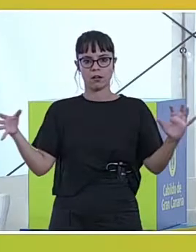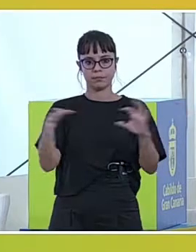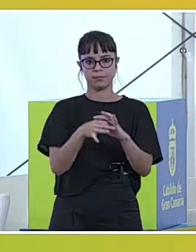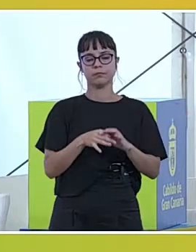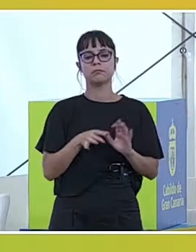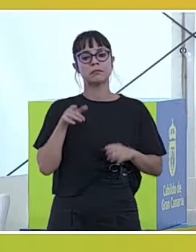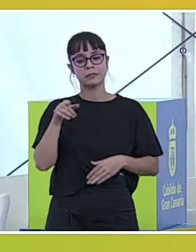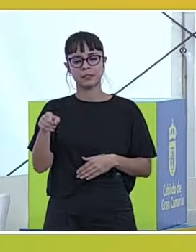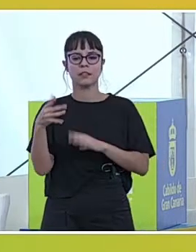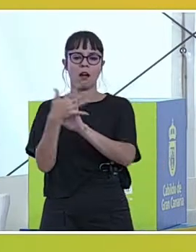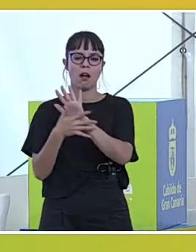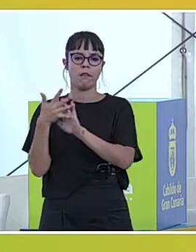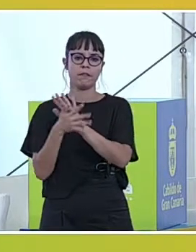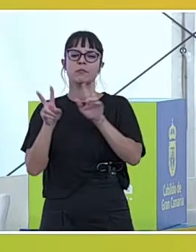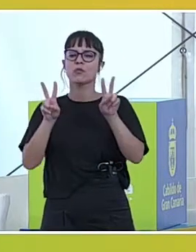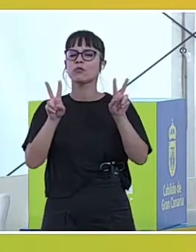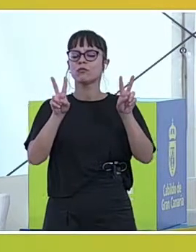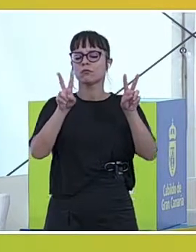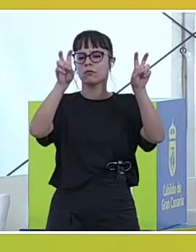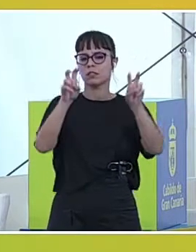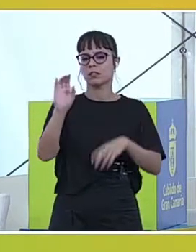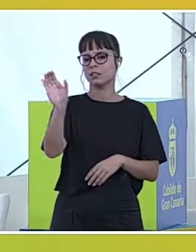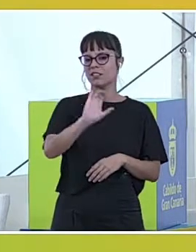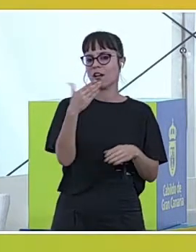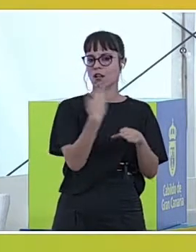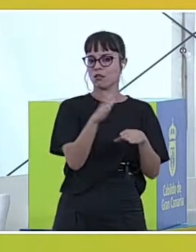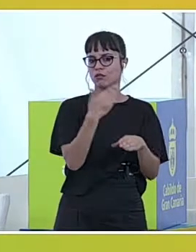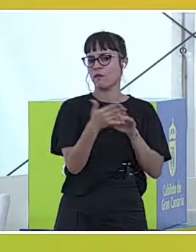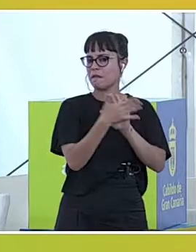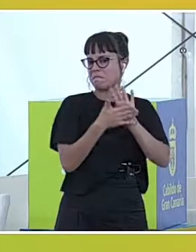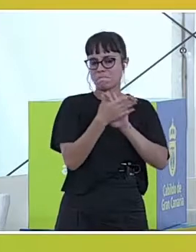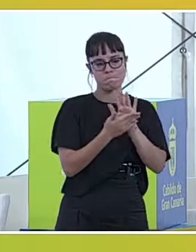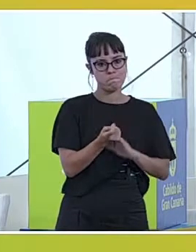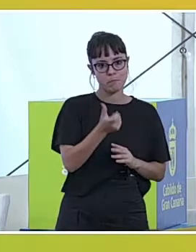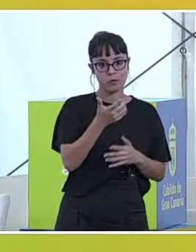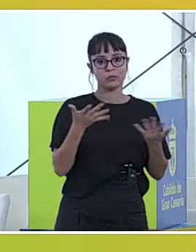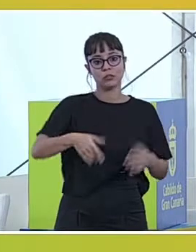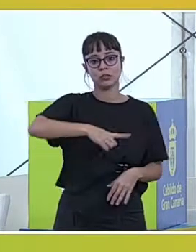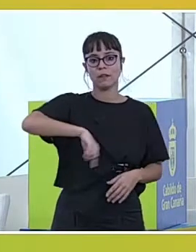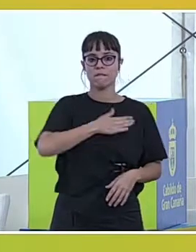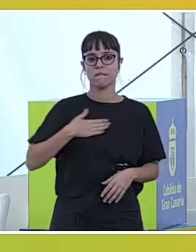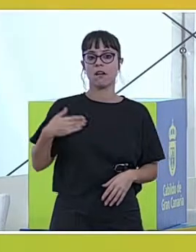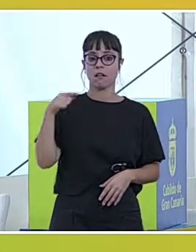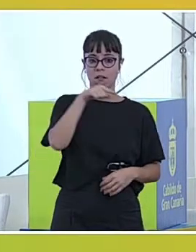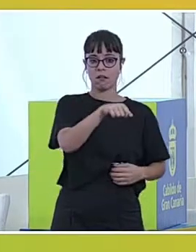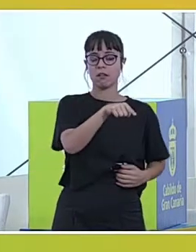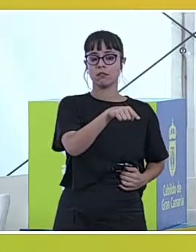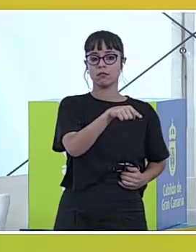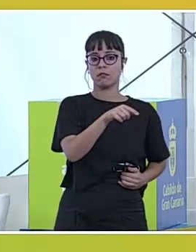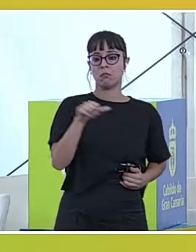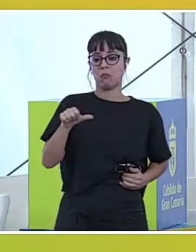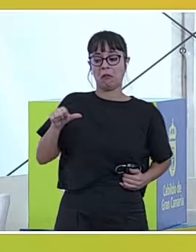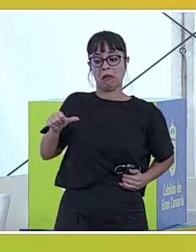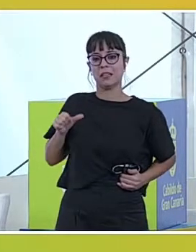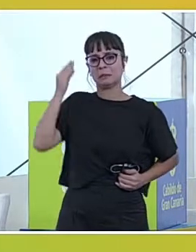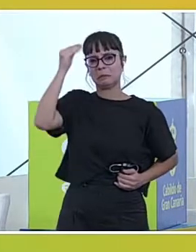de la salmuera. Entonces estamos intentando conseguir ese cambio, que la salmuera hasta ahora se considera un